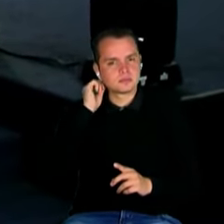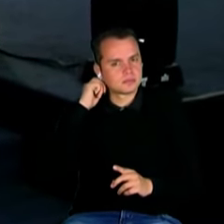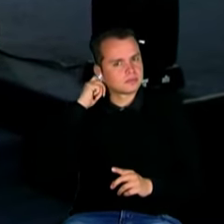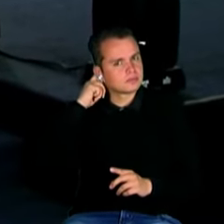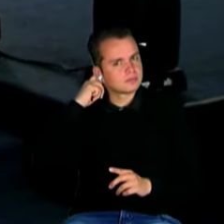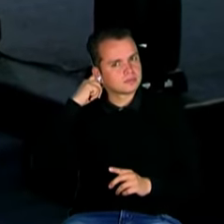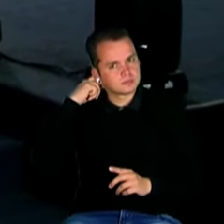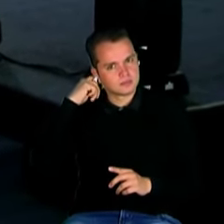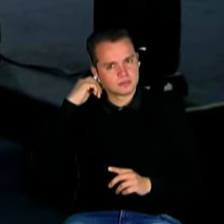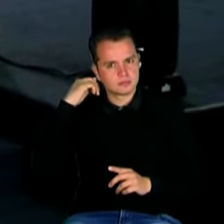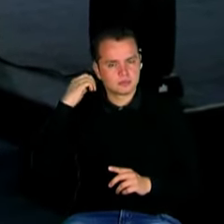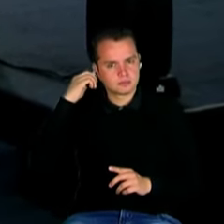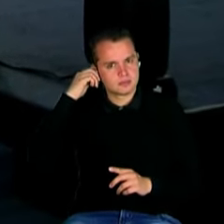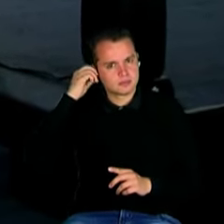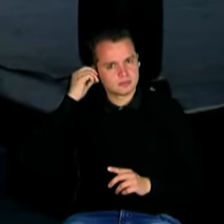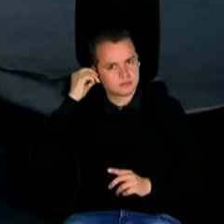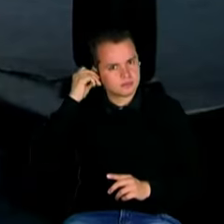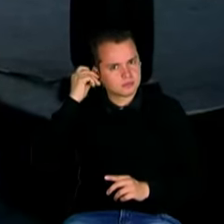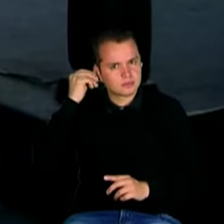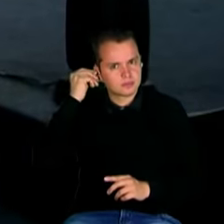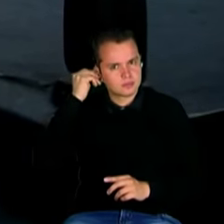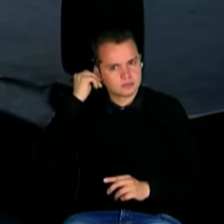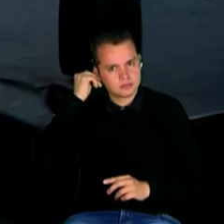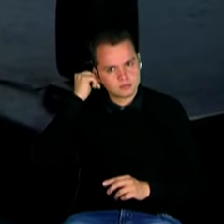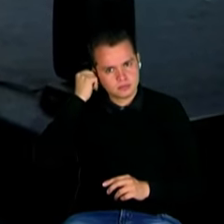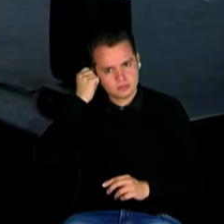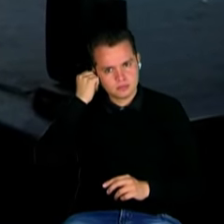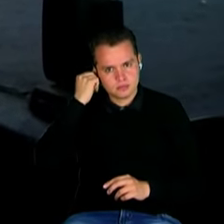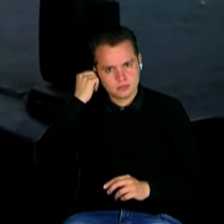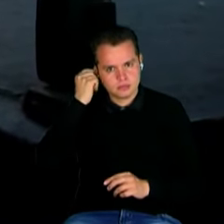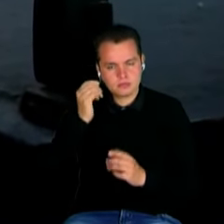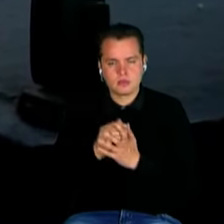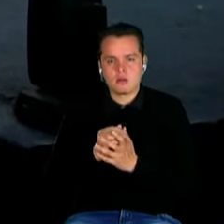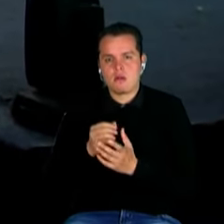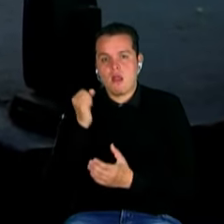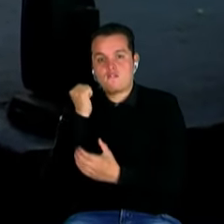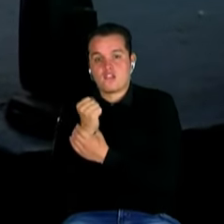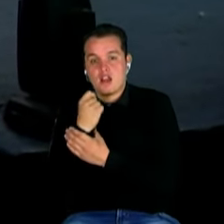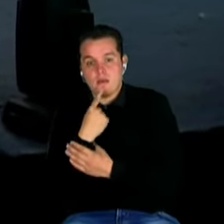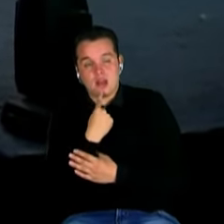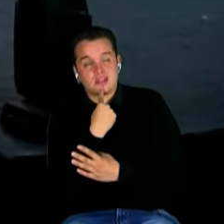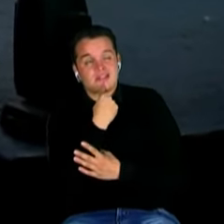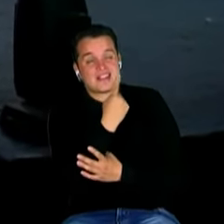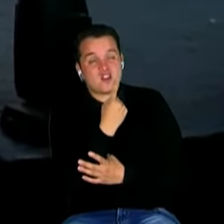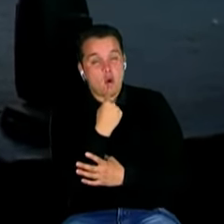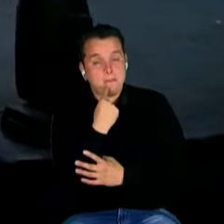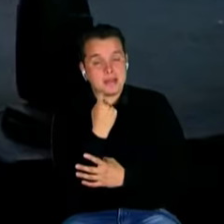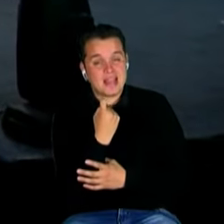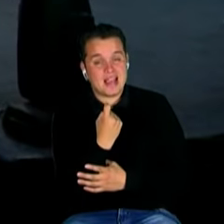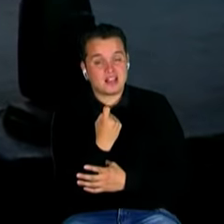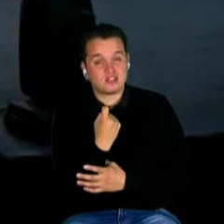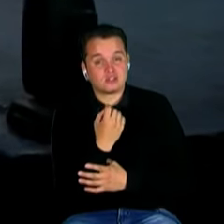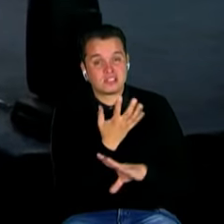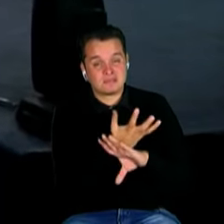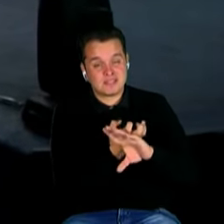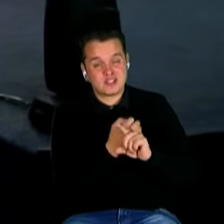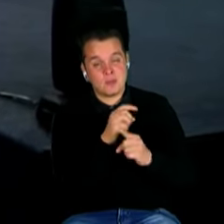Abraham tuvo que exponerse. Abraham tuvo que exponerse, tuvo que confesar su pecado, tuvo que pedir